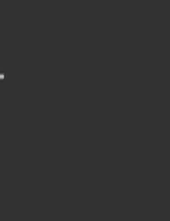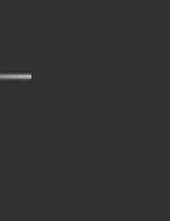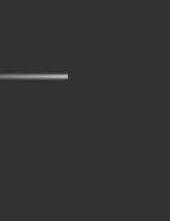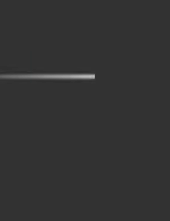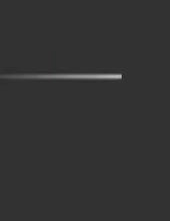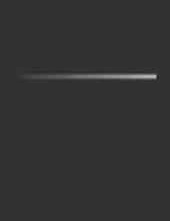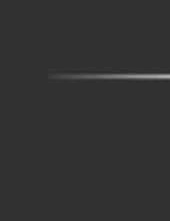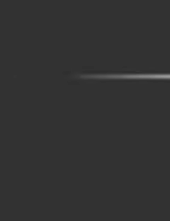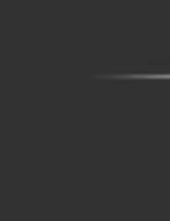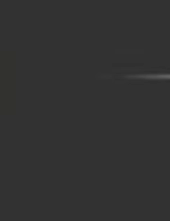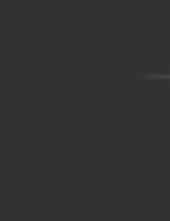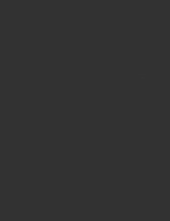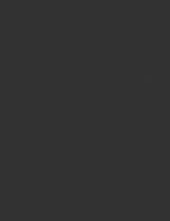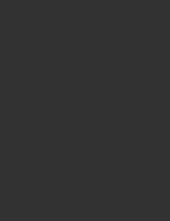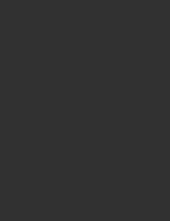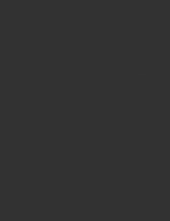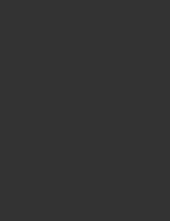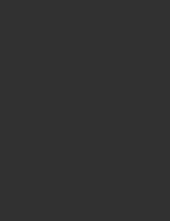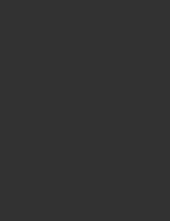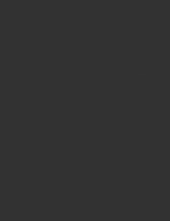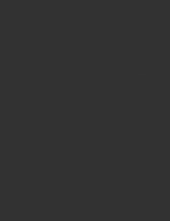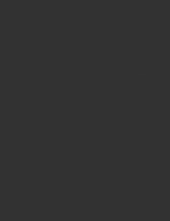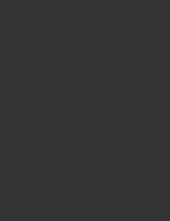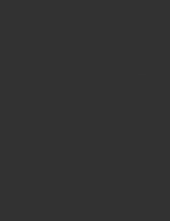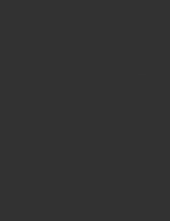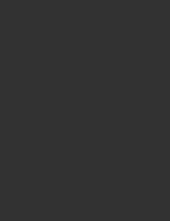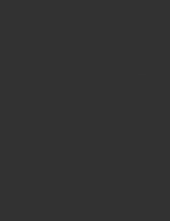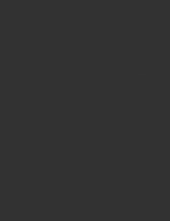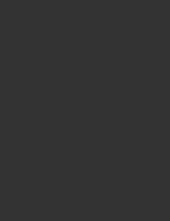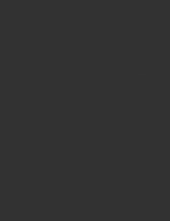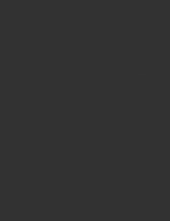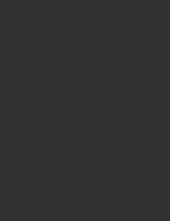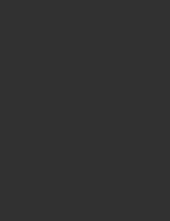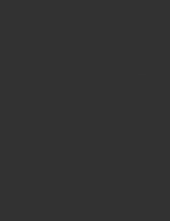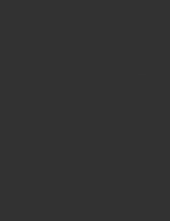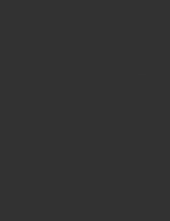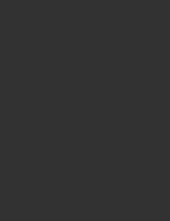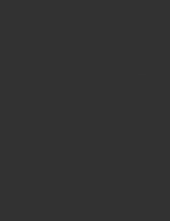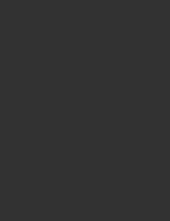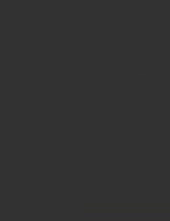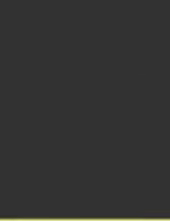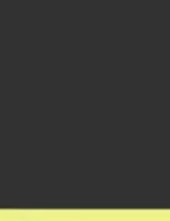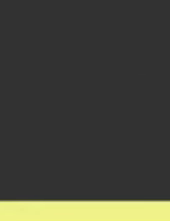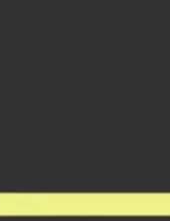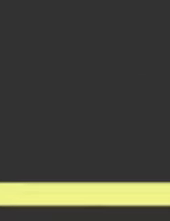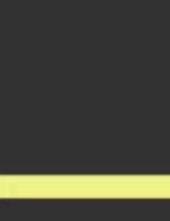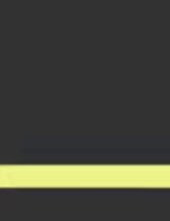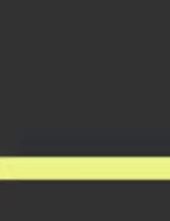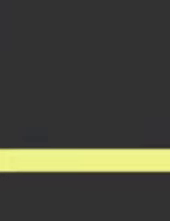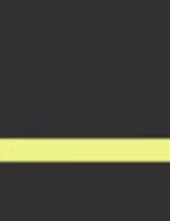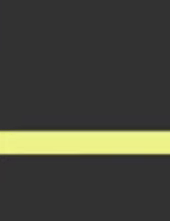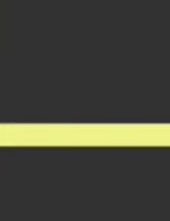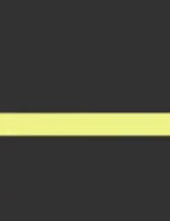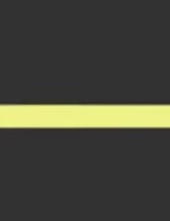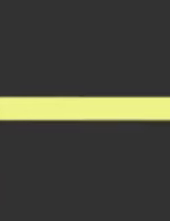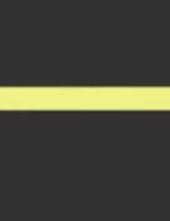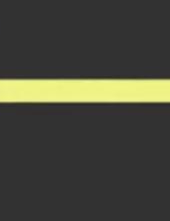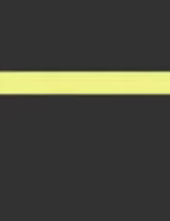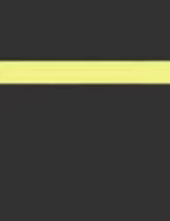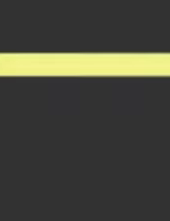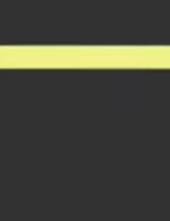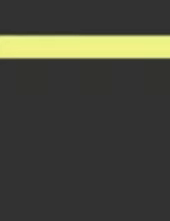el show teníamos sonido inmersivo que es una tecnología que de hecho eh habilitamos el teatro del seina para que se pudiera